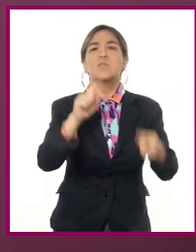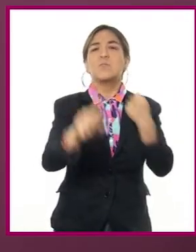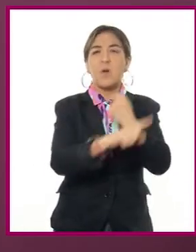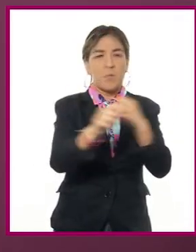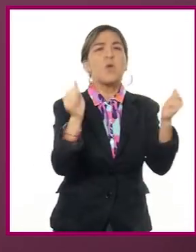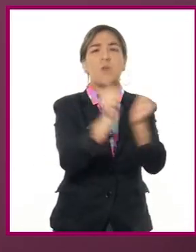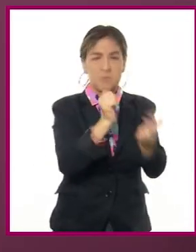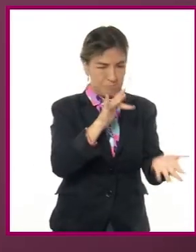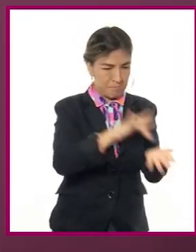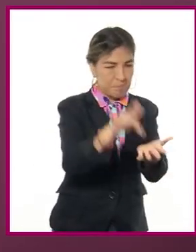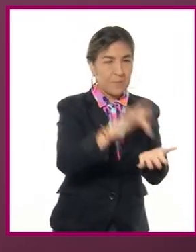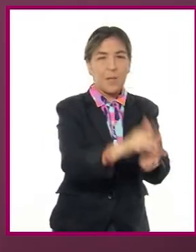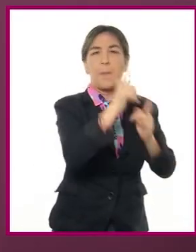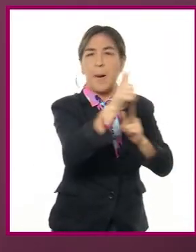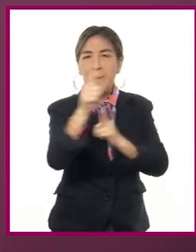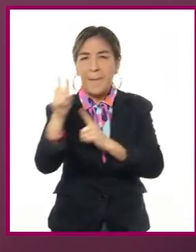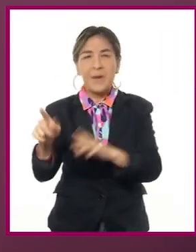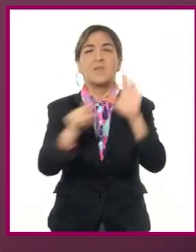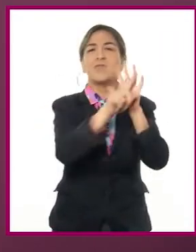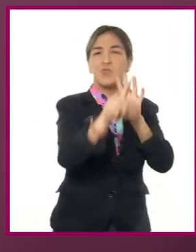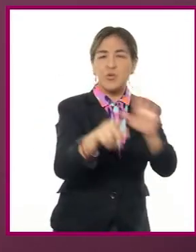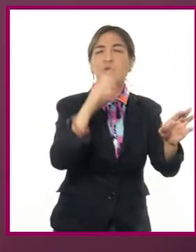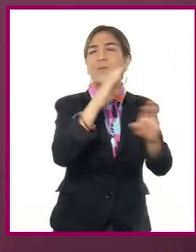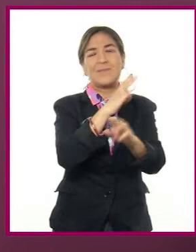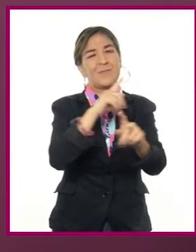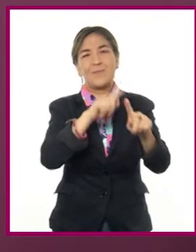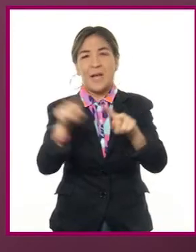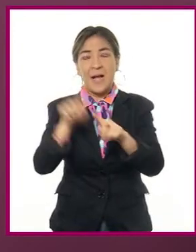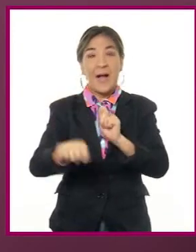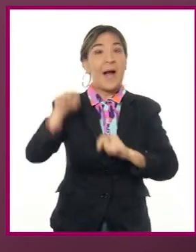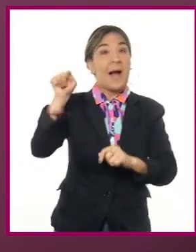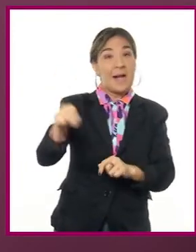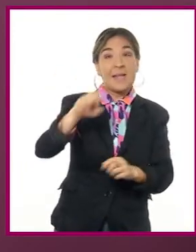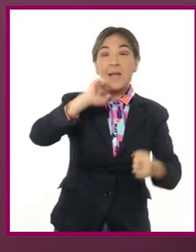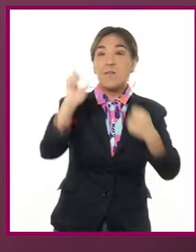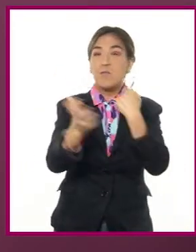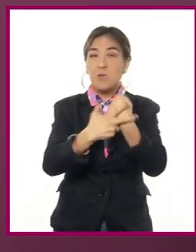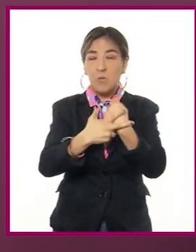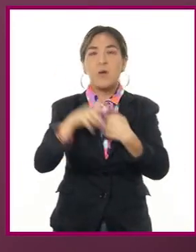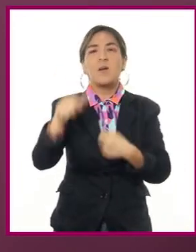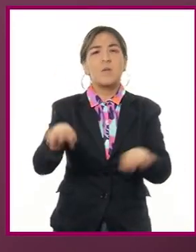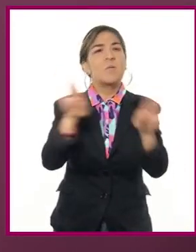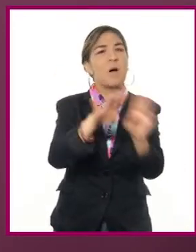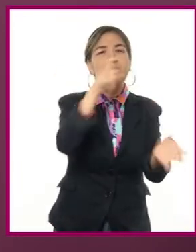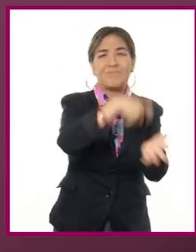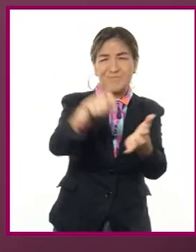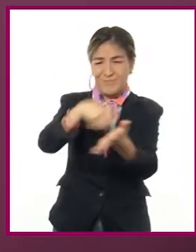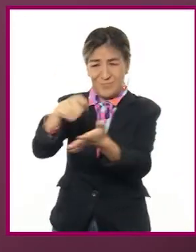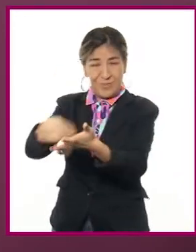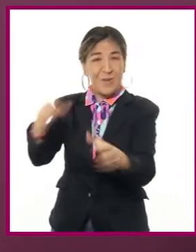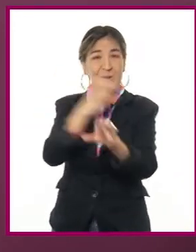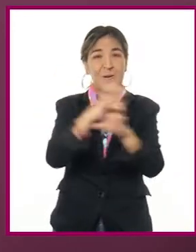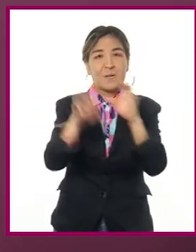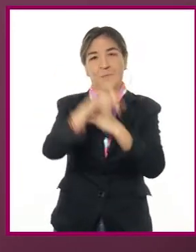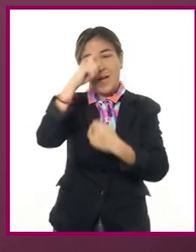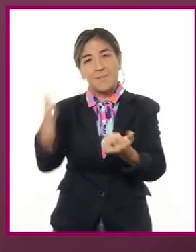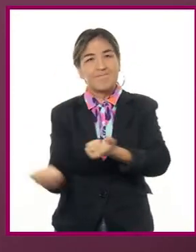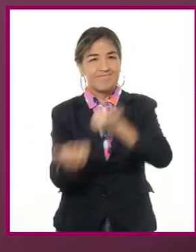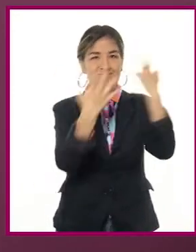republicanos. Posteriormente, los embajadores mexicanos en Europa gestionaron compras de armas para enviarlas a